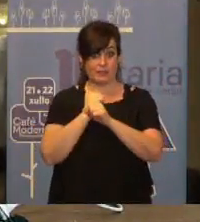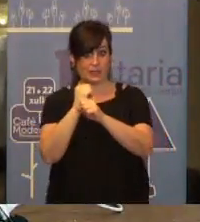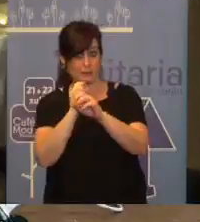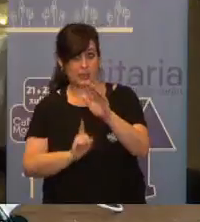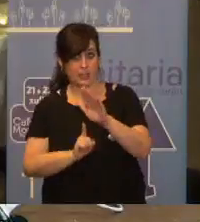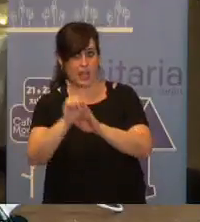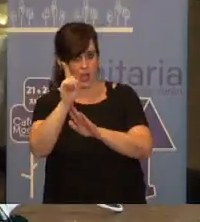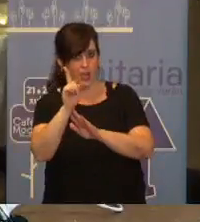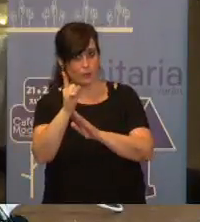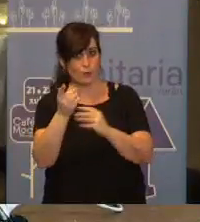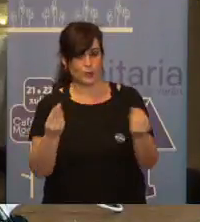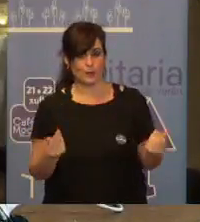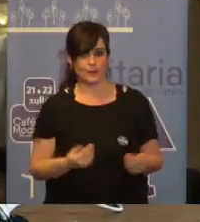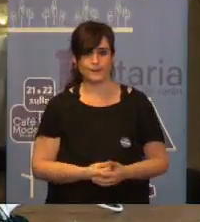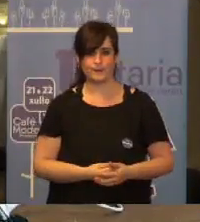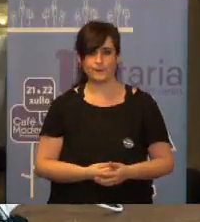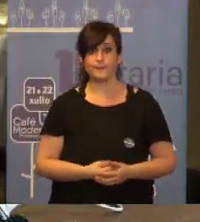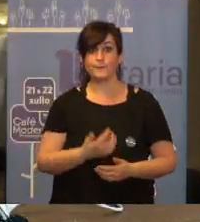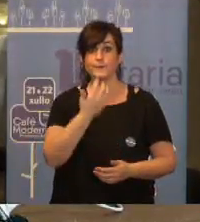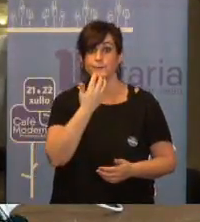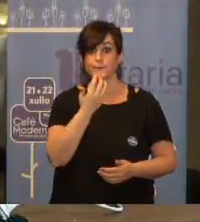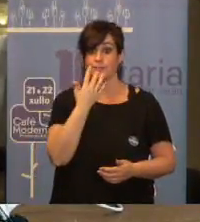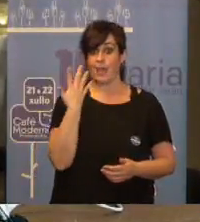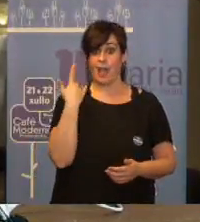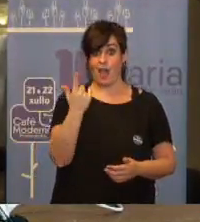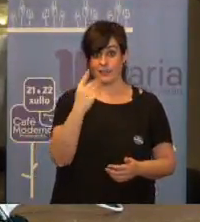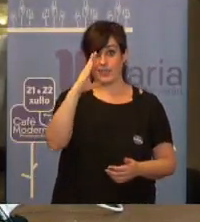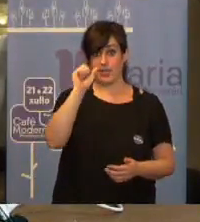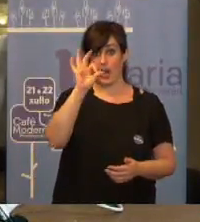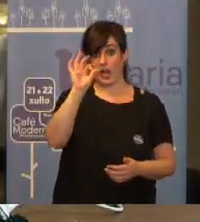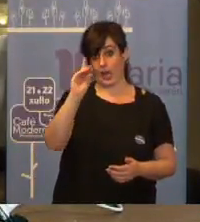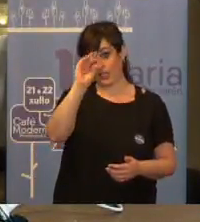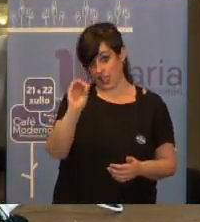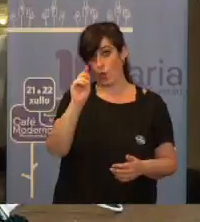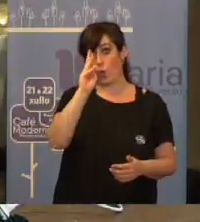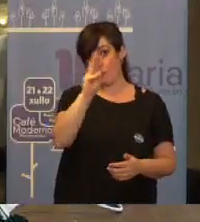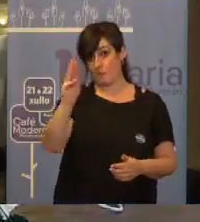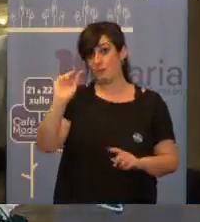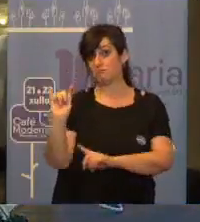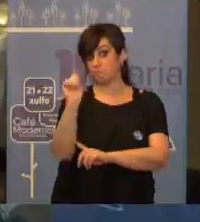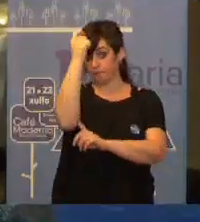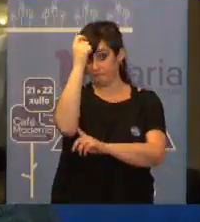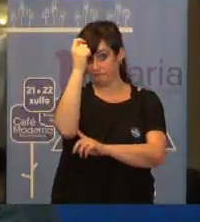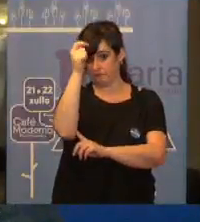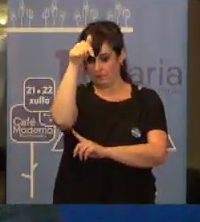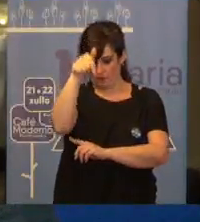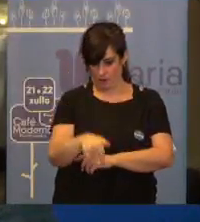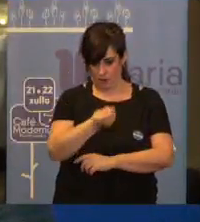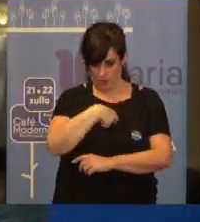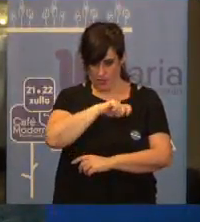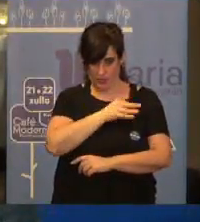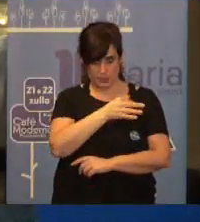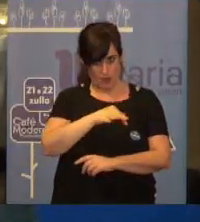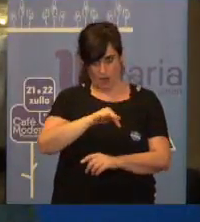pois non preservou. A victoria onte de Pablo Casado, é dicir, da variante española, da extrema